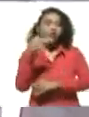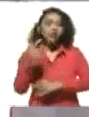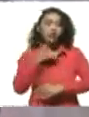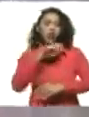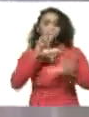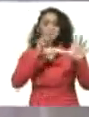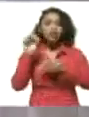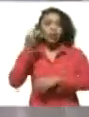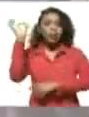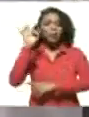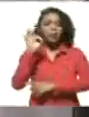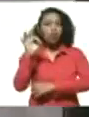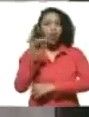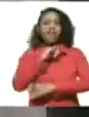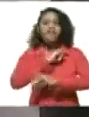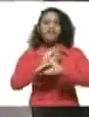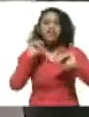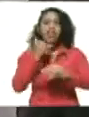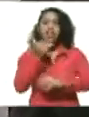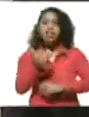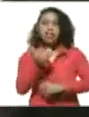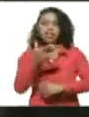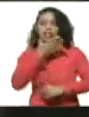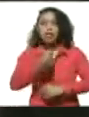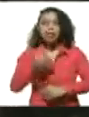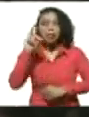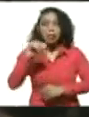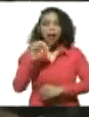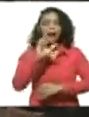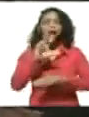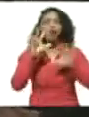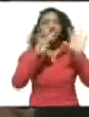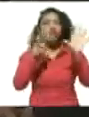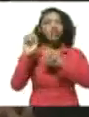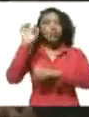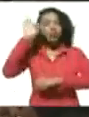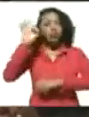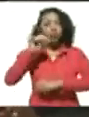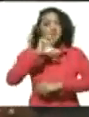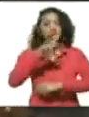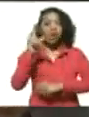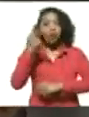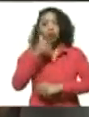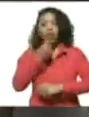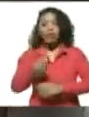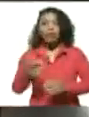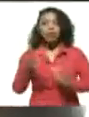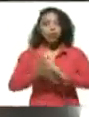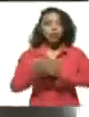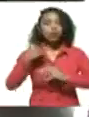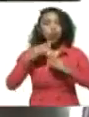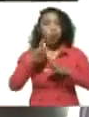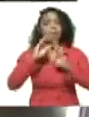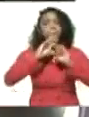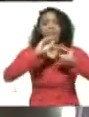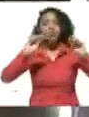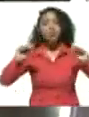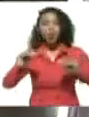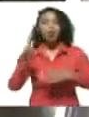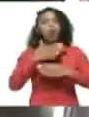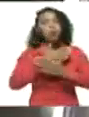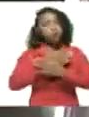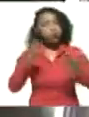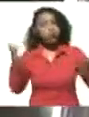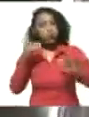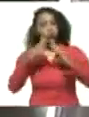finales de diciembre en un 90 por ciento así que el llamado a que todos cooperemos a que todos colaboremos las vacunas están en venezuela